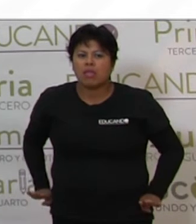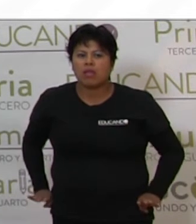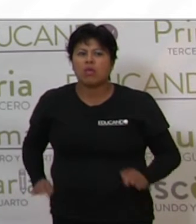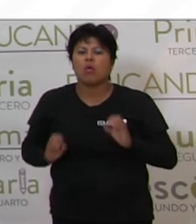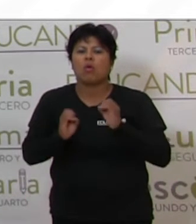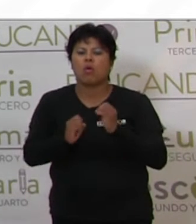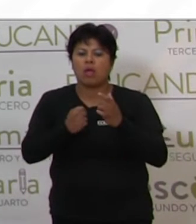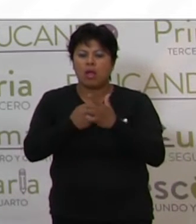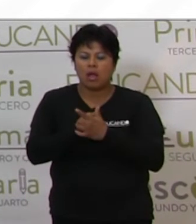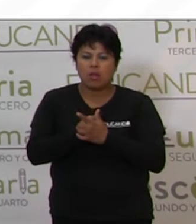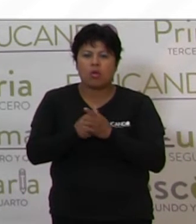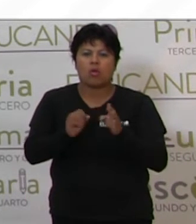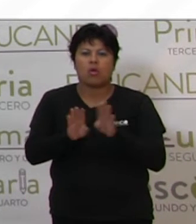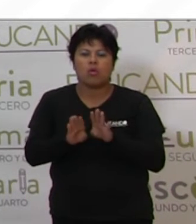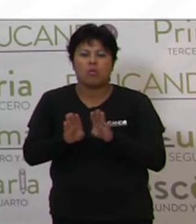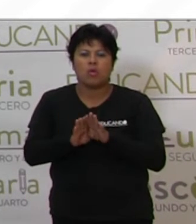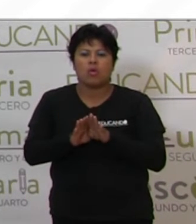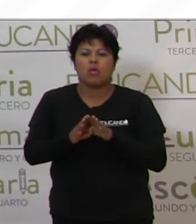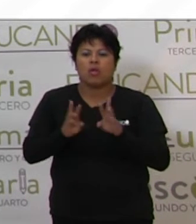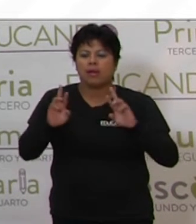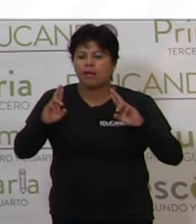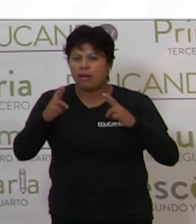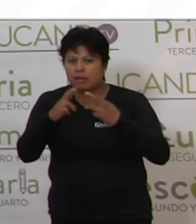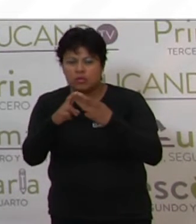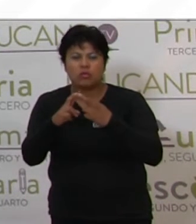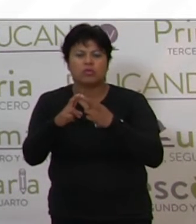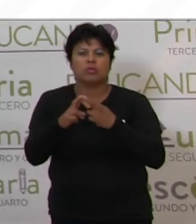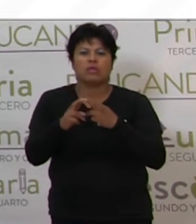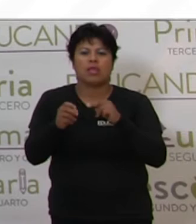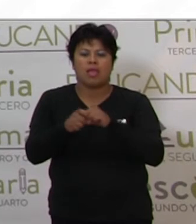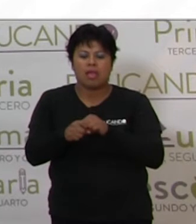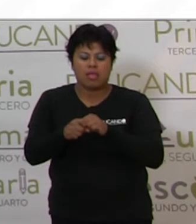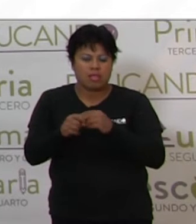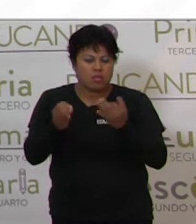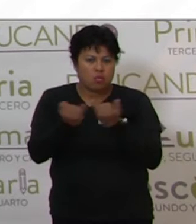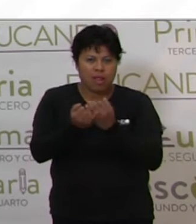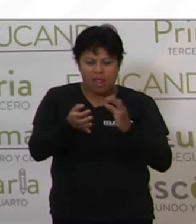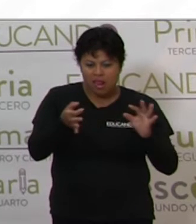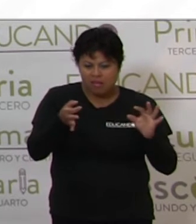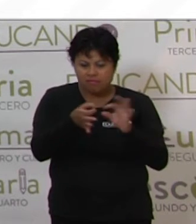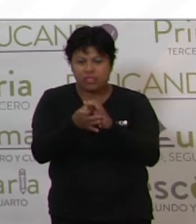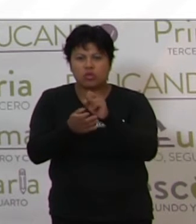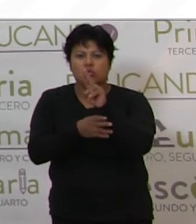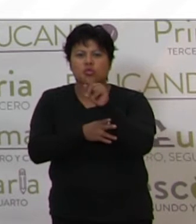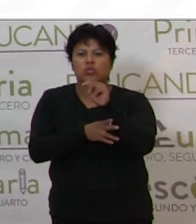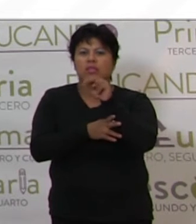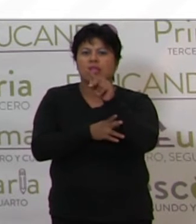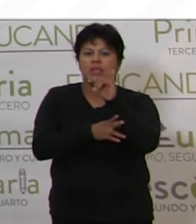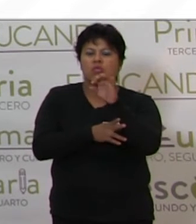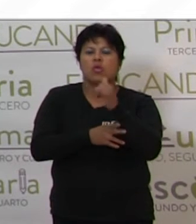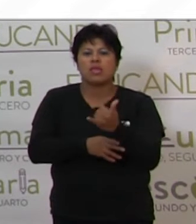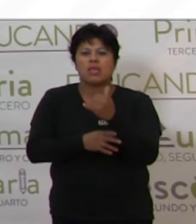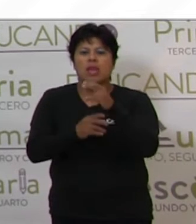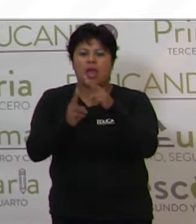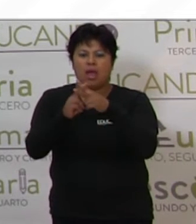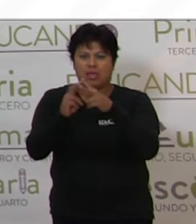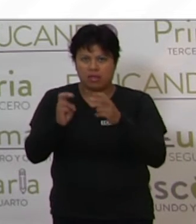algún tipo de relación entre el sustantivo y el adjetivo.